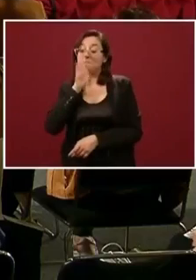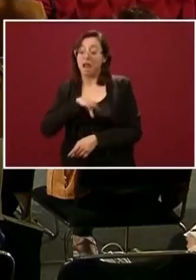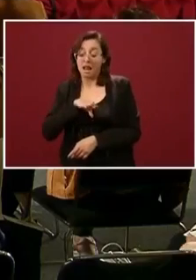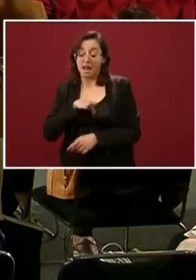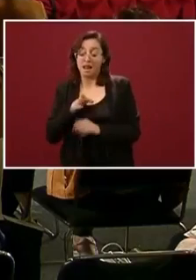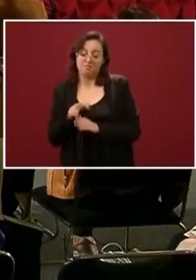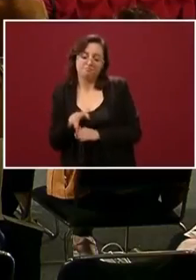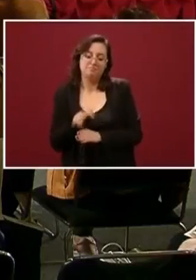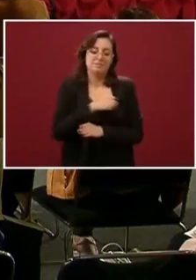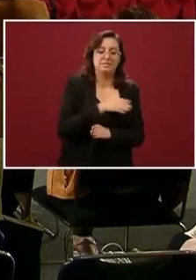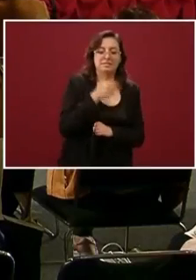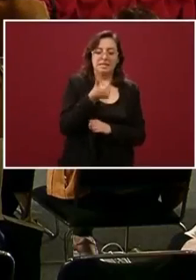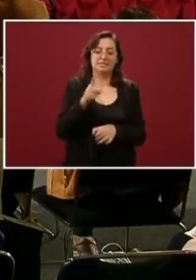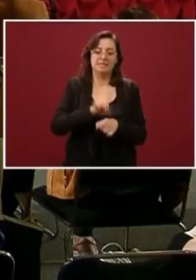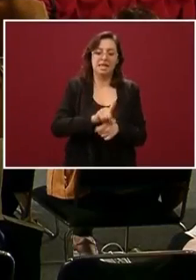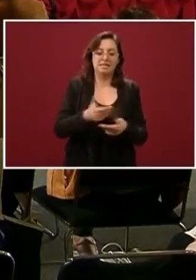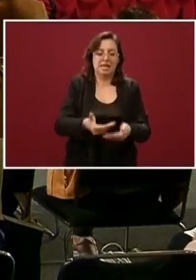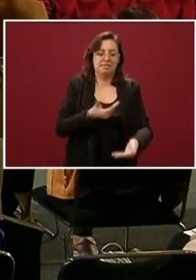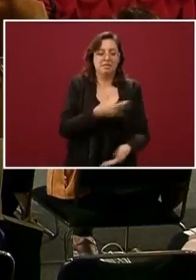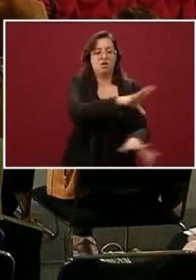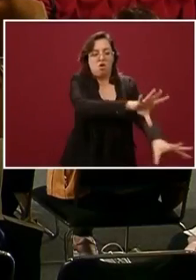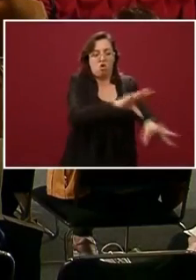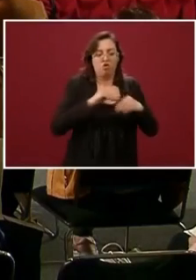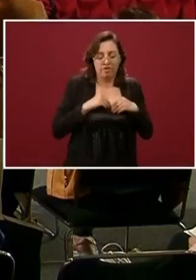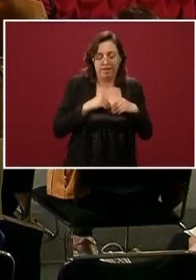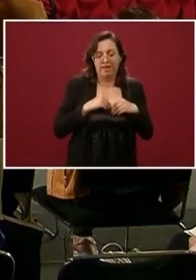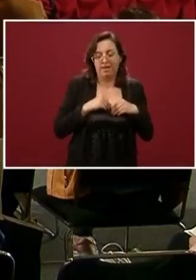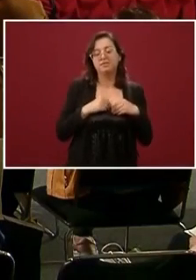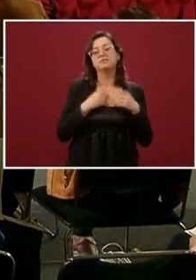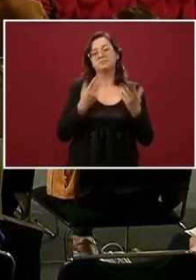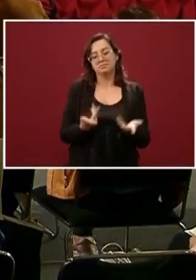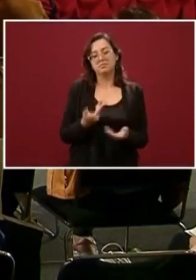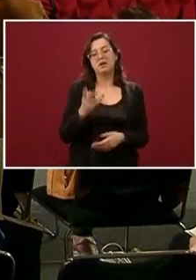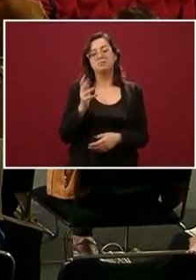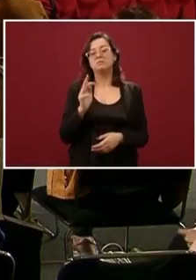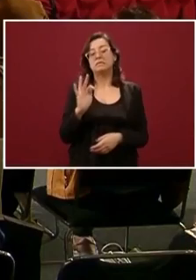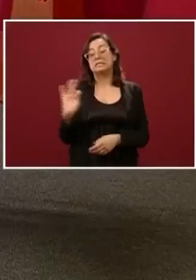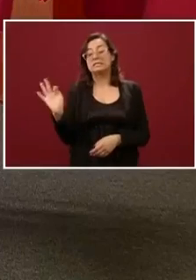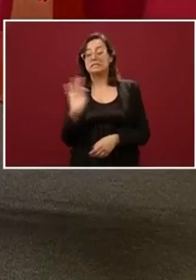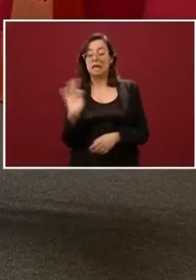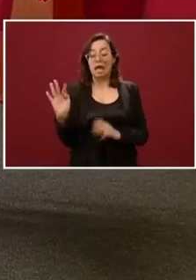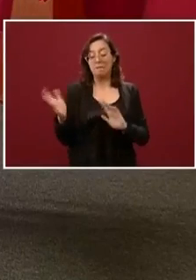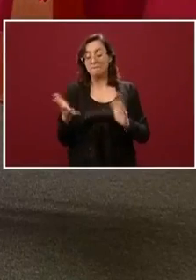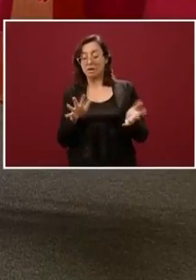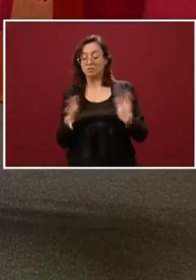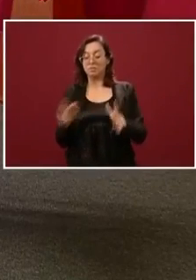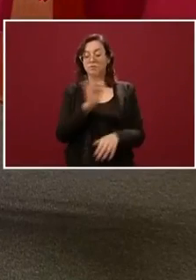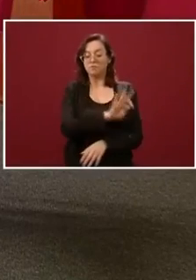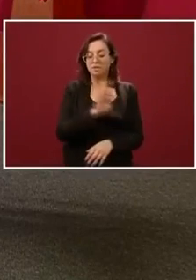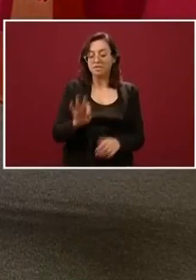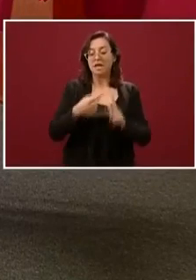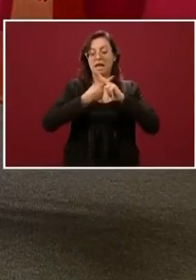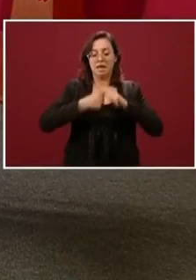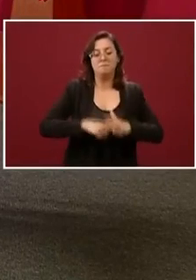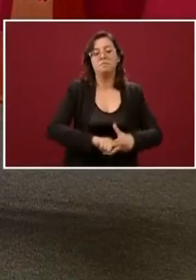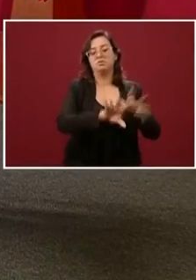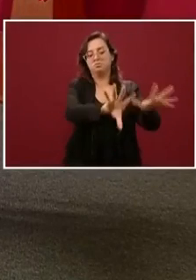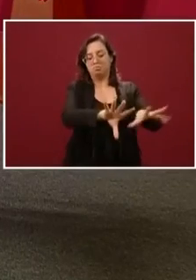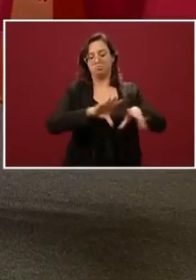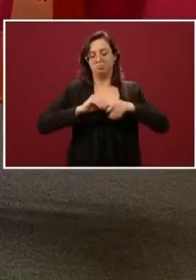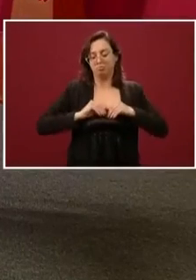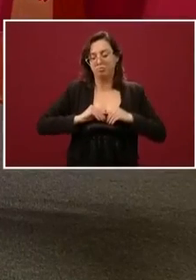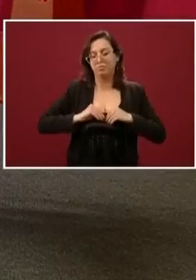diagnóstico, sino de la fecha en la que los signos y síntomas inician, para entonces poder generar un supuesto de dónde pudiera haberse dado el contagio. Es parte,